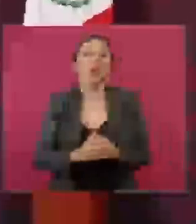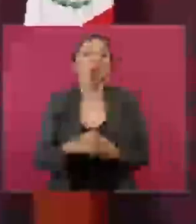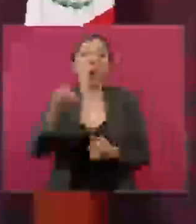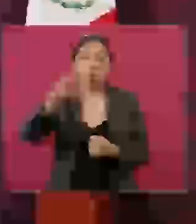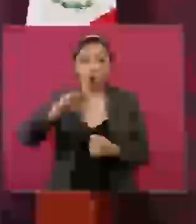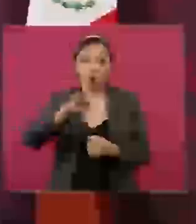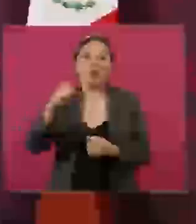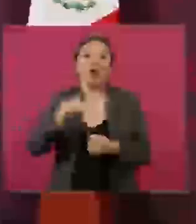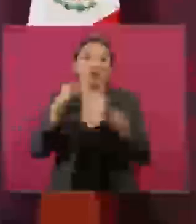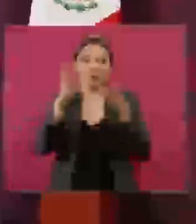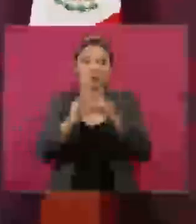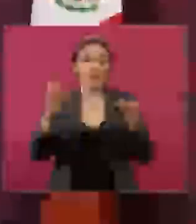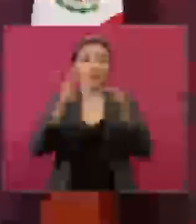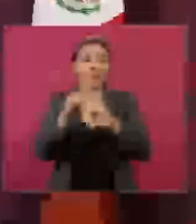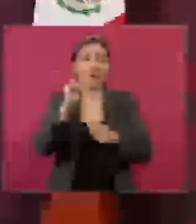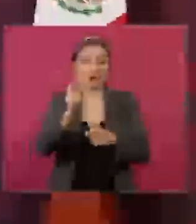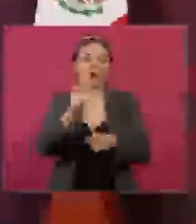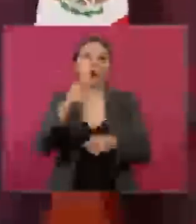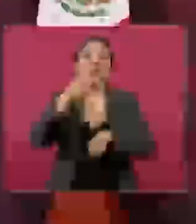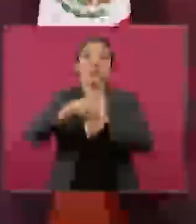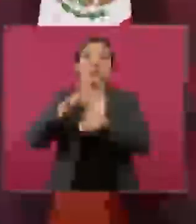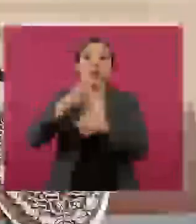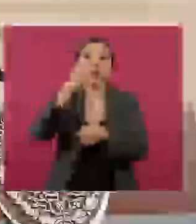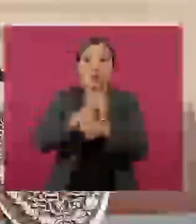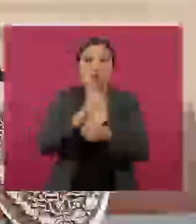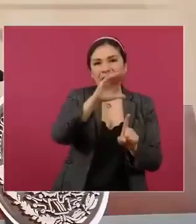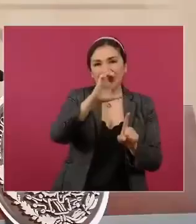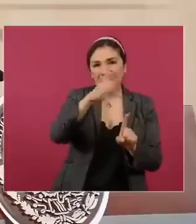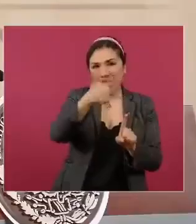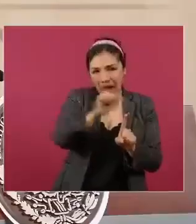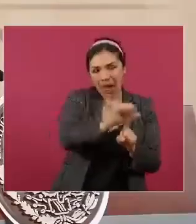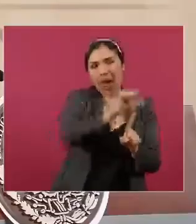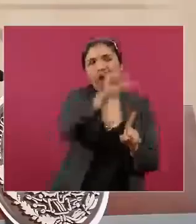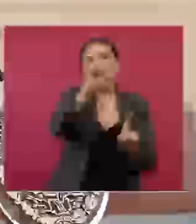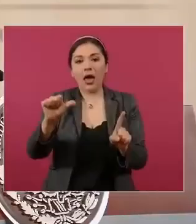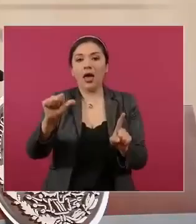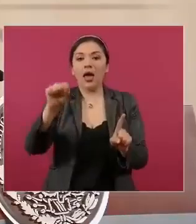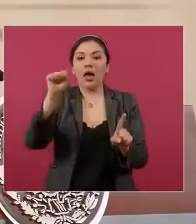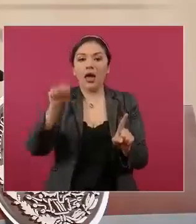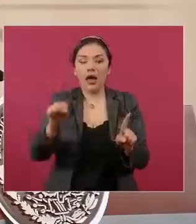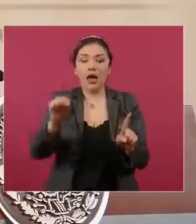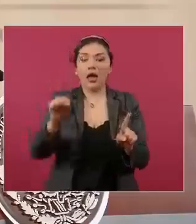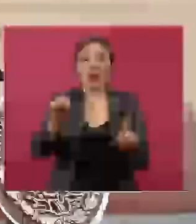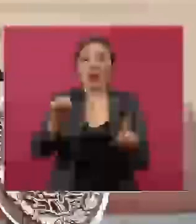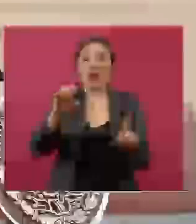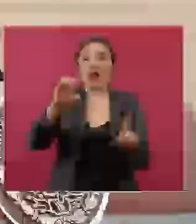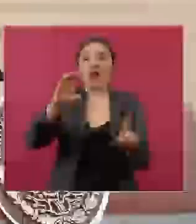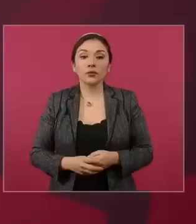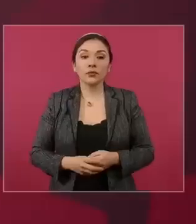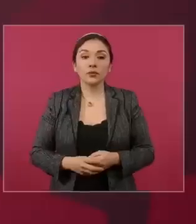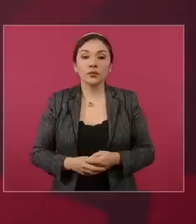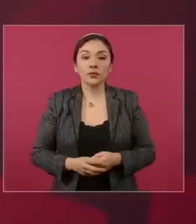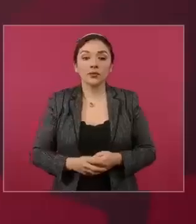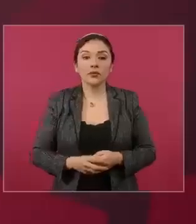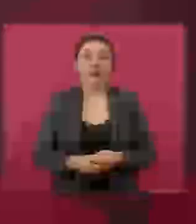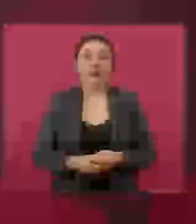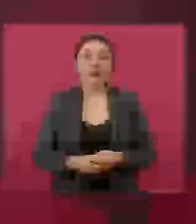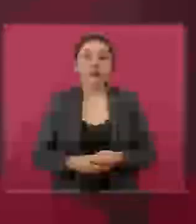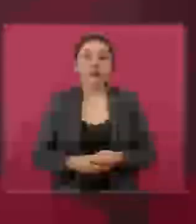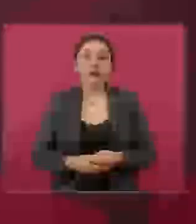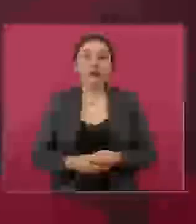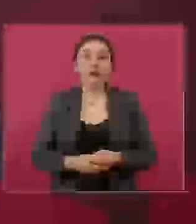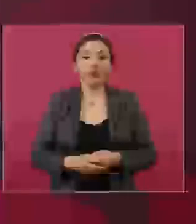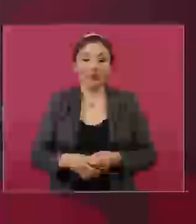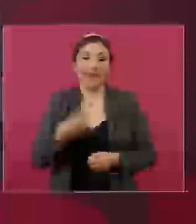a informar sobre el tramo 2 de Escárcega a Calquiní.